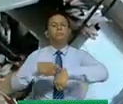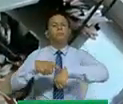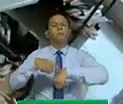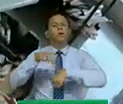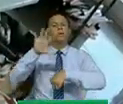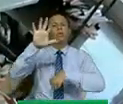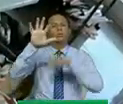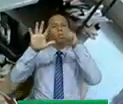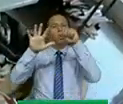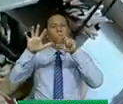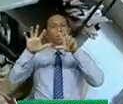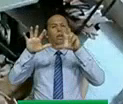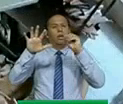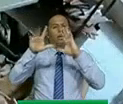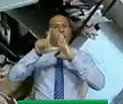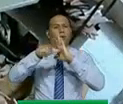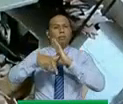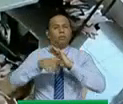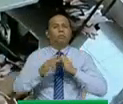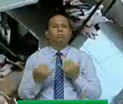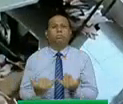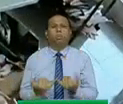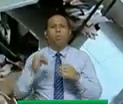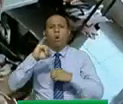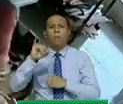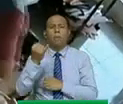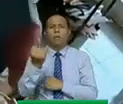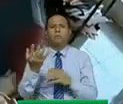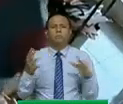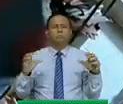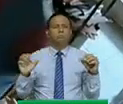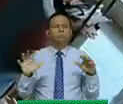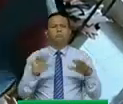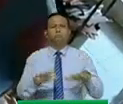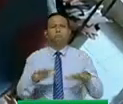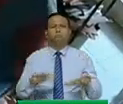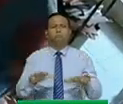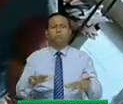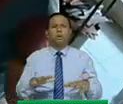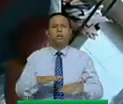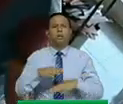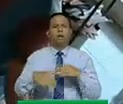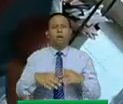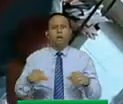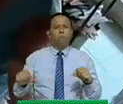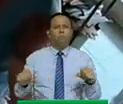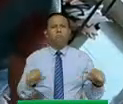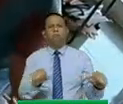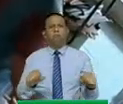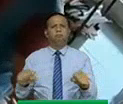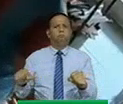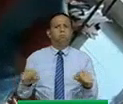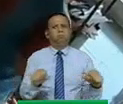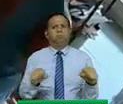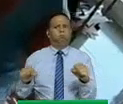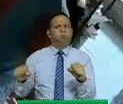...17:30 de este jueves y la tranquilidad fue interrumpida porque la tierra comenzó a temblar.